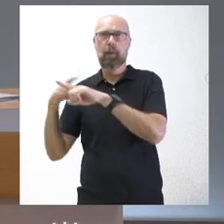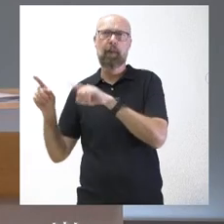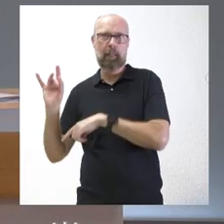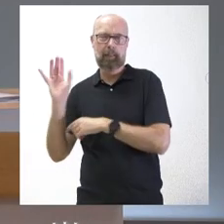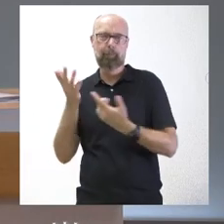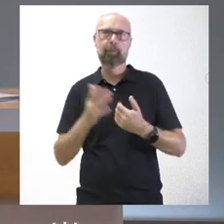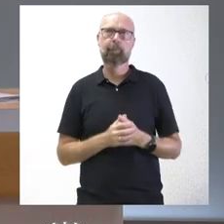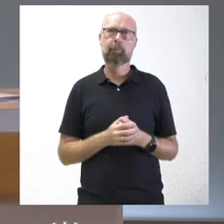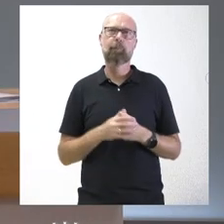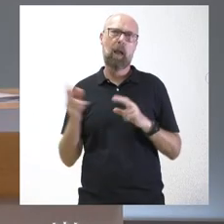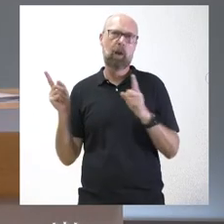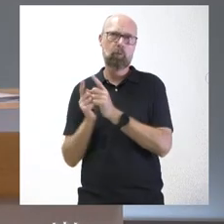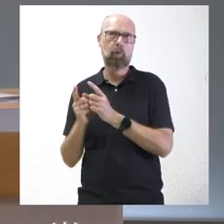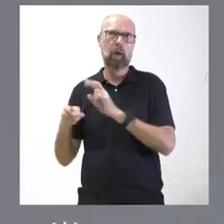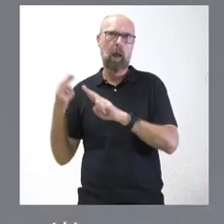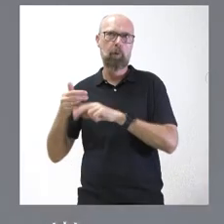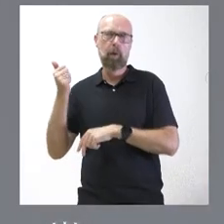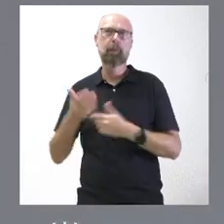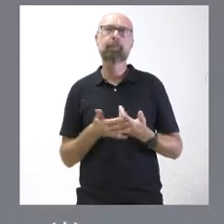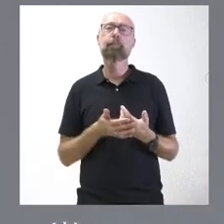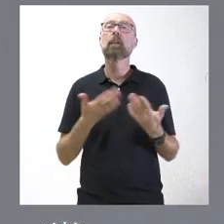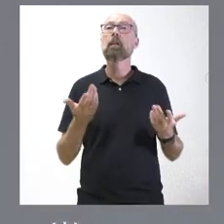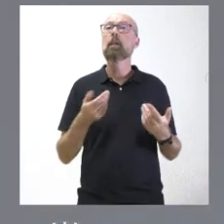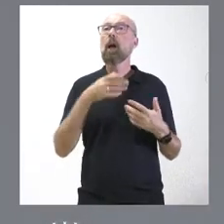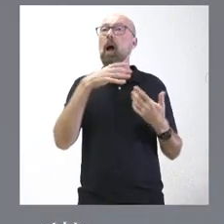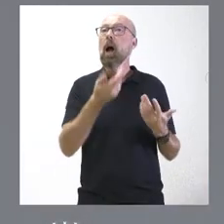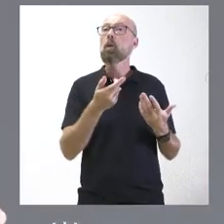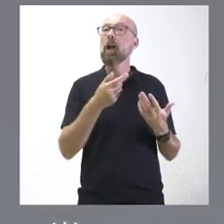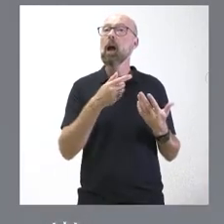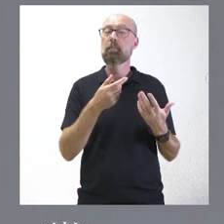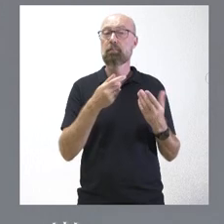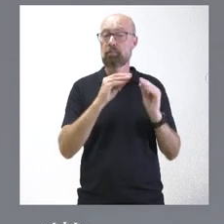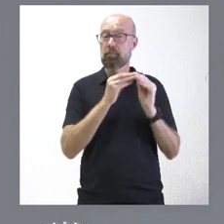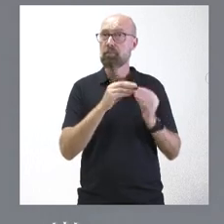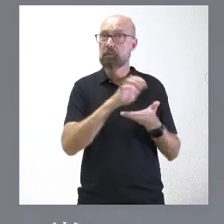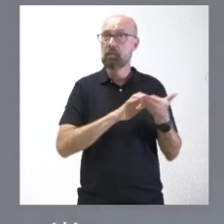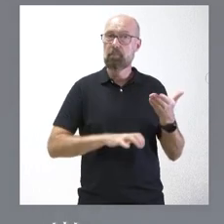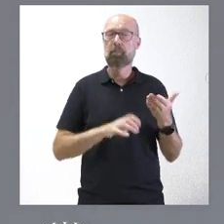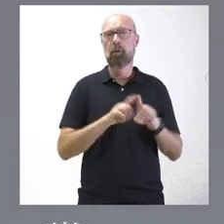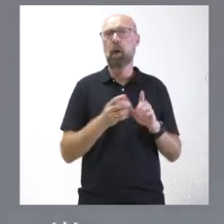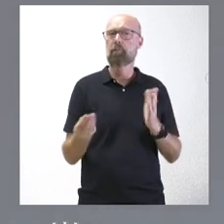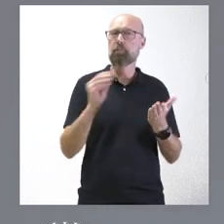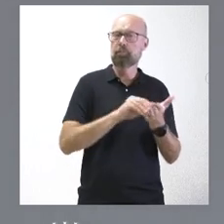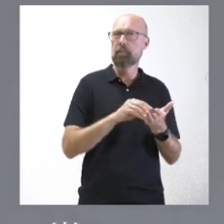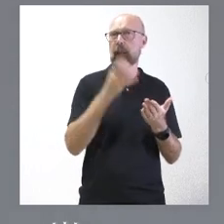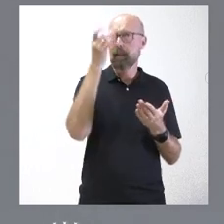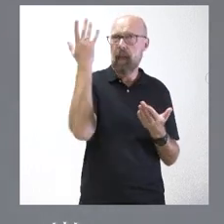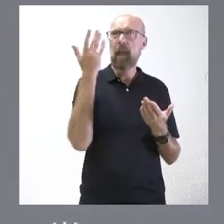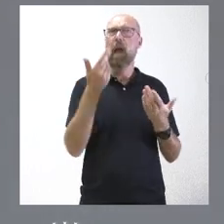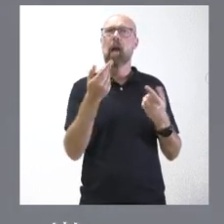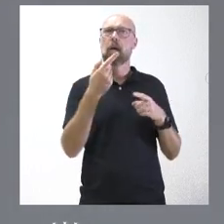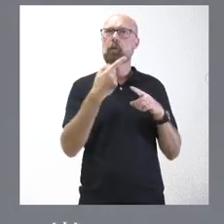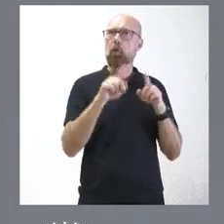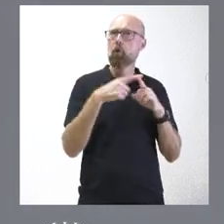Van más rápidos entonces están se están incorporando aportaciones están incorporando ideas se está trabajando